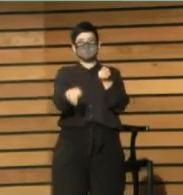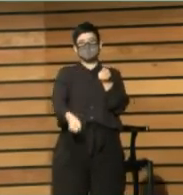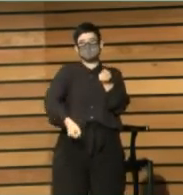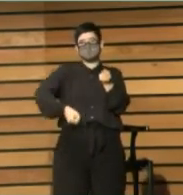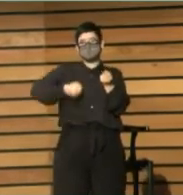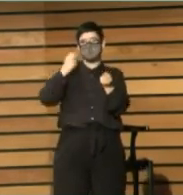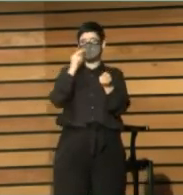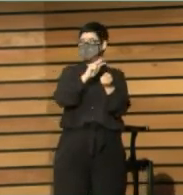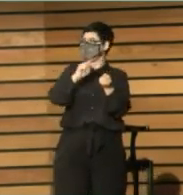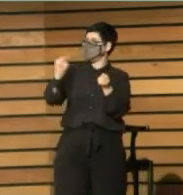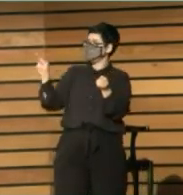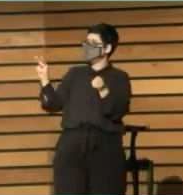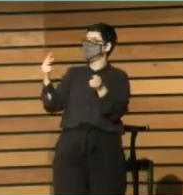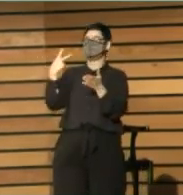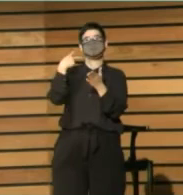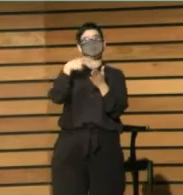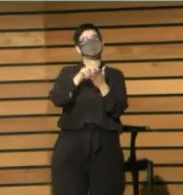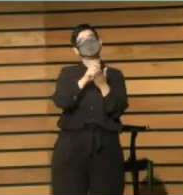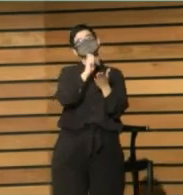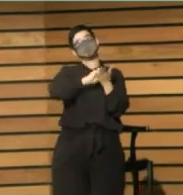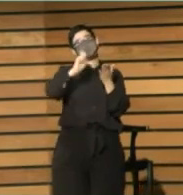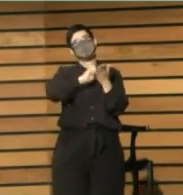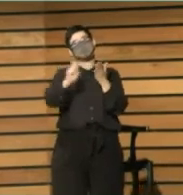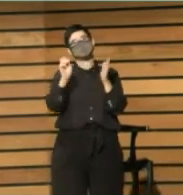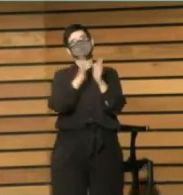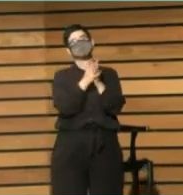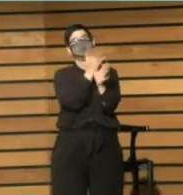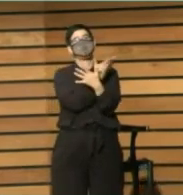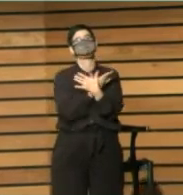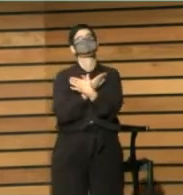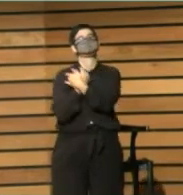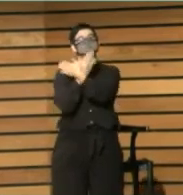mariposas de Manuel Rivas. Yo dije, empieza por este.